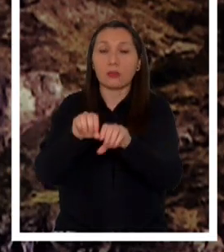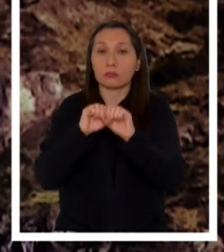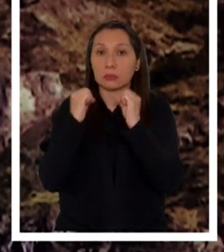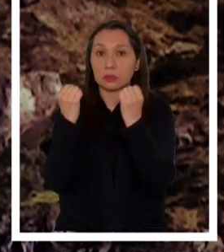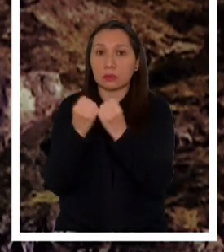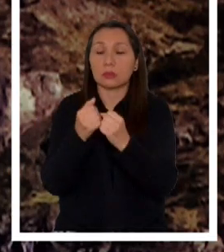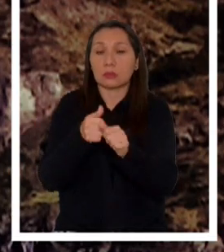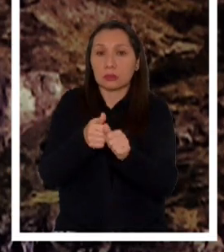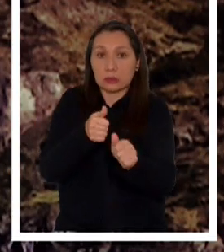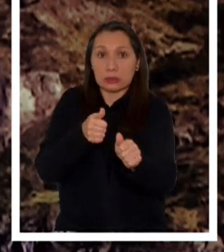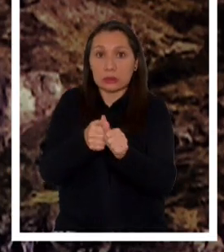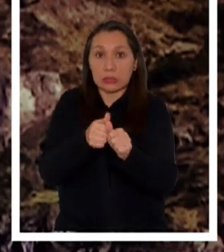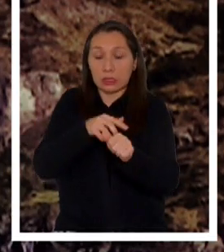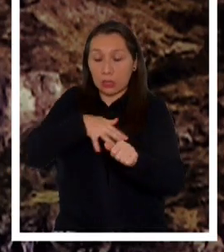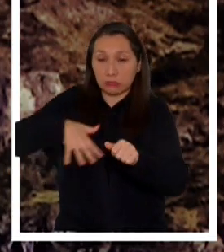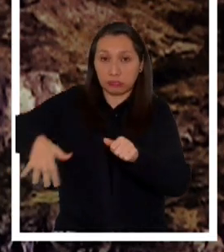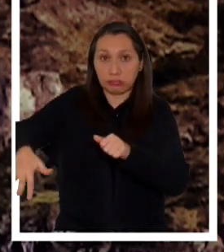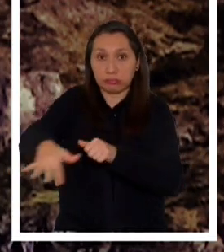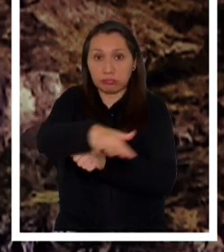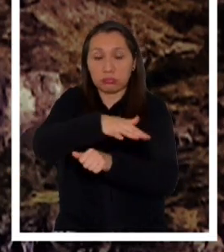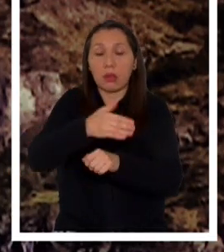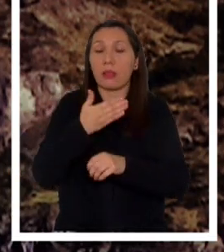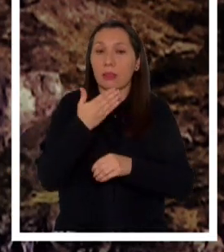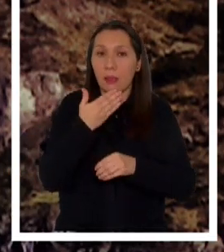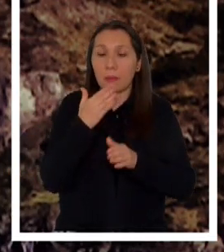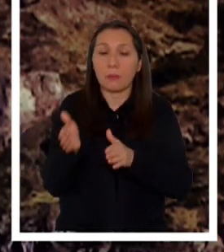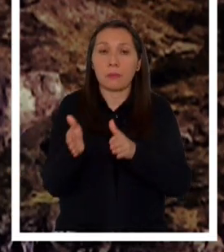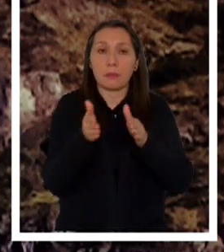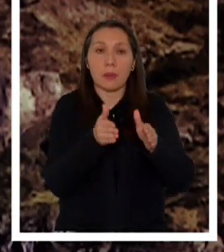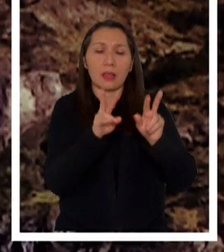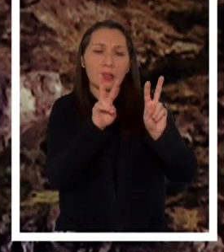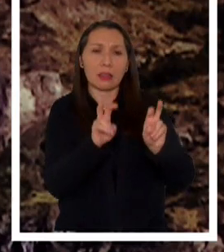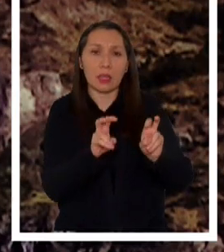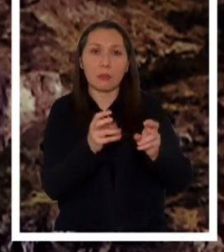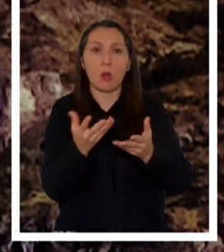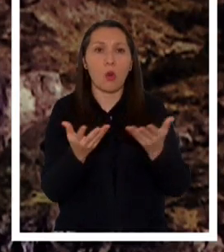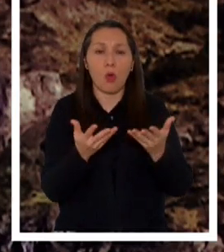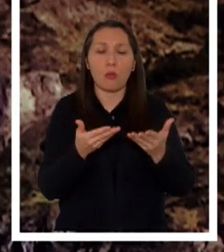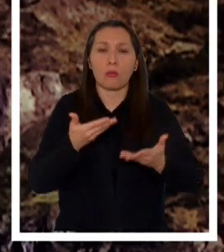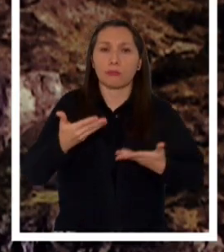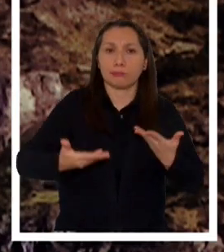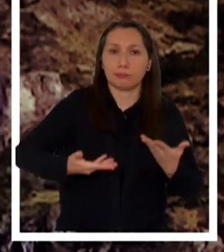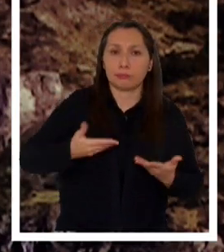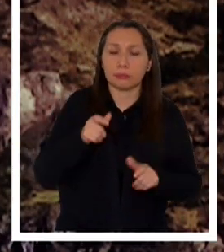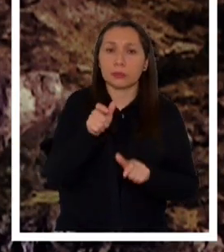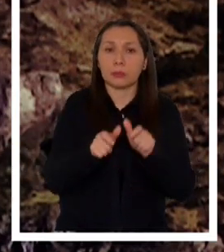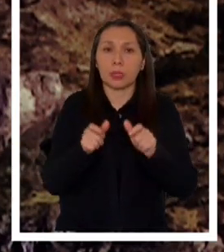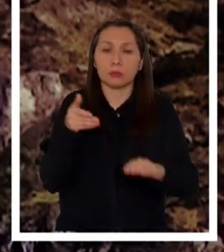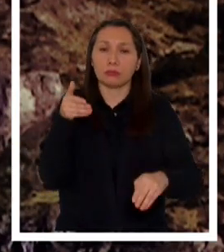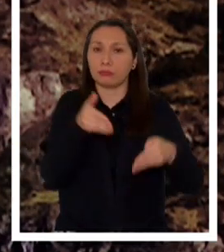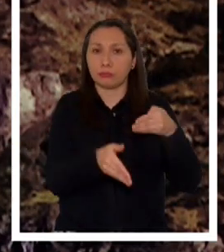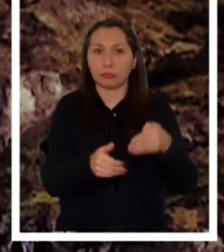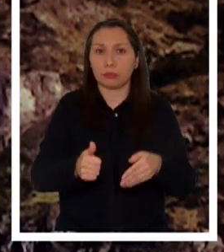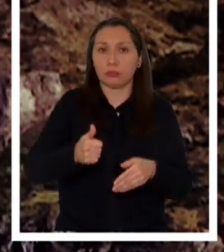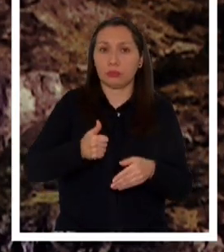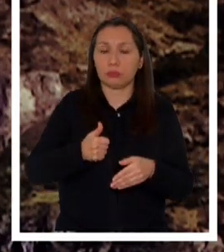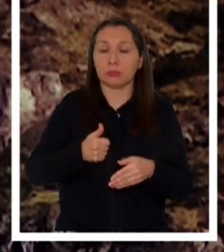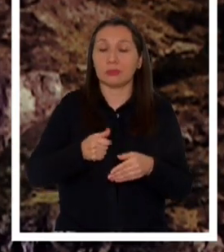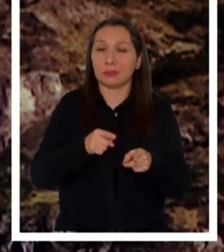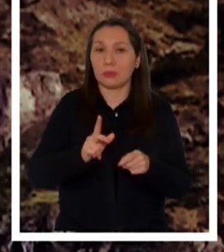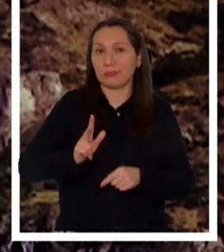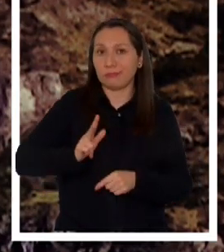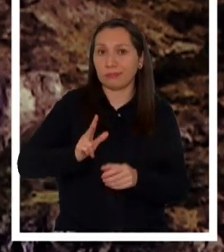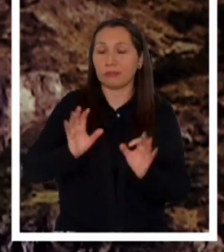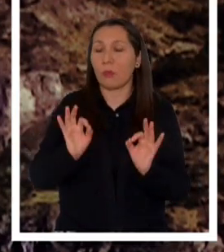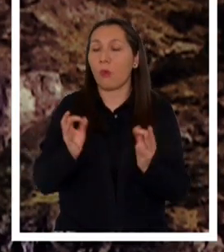en las aproximaciones de los estadios y también respecto de del comportamiento de quienes asisten a los recintos